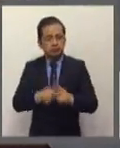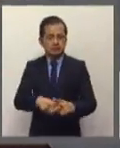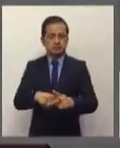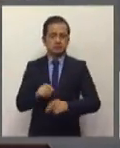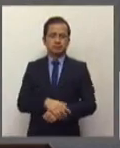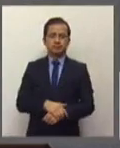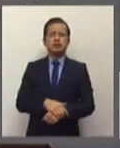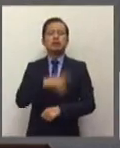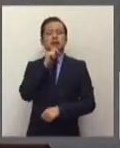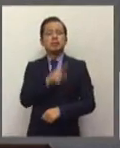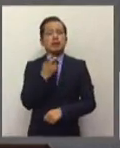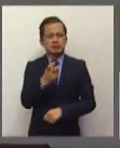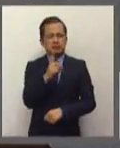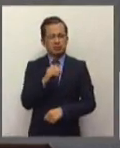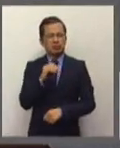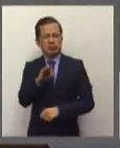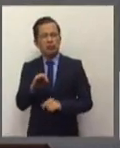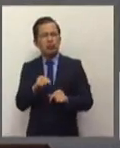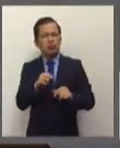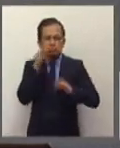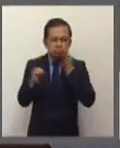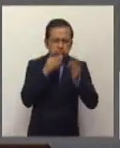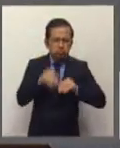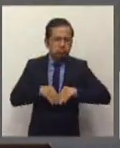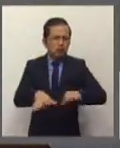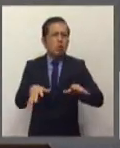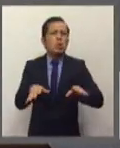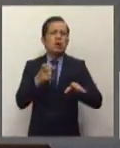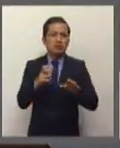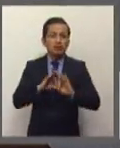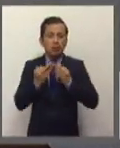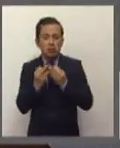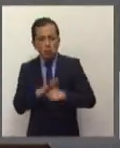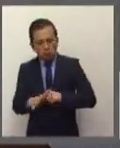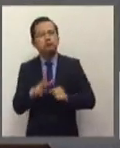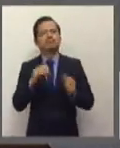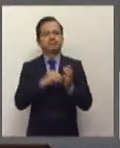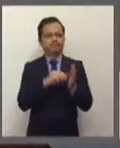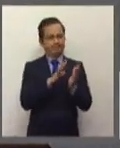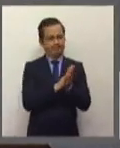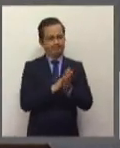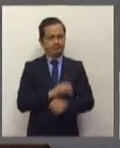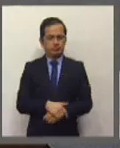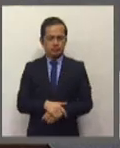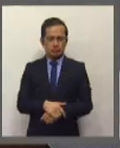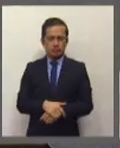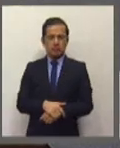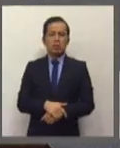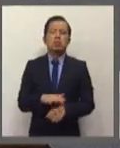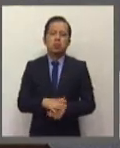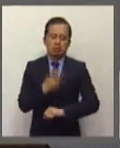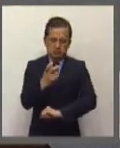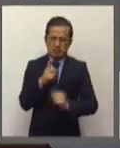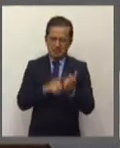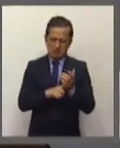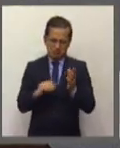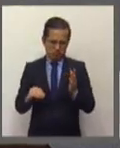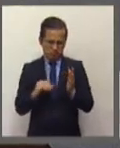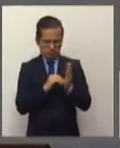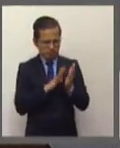difundido el Diario Oficial de la Federación a partir de los cambios propuestos. En este mismo sentido, se disponen los principios